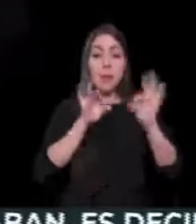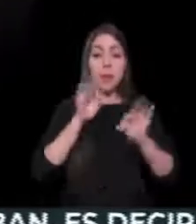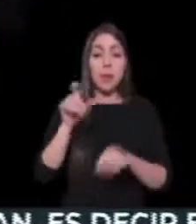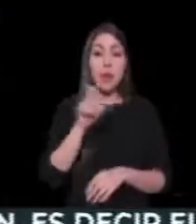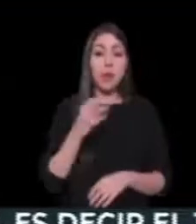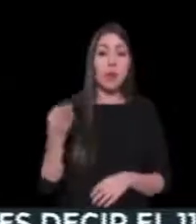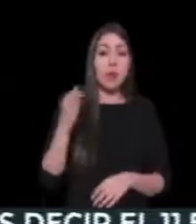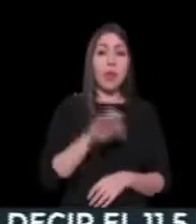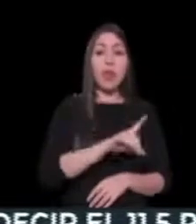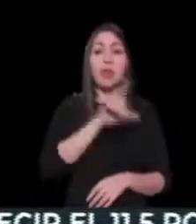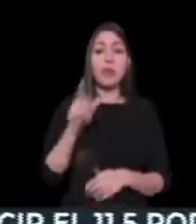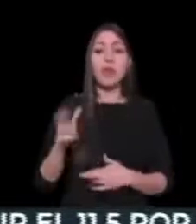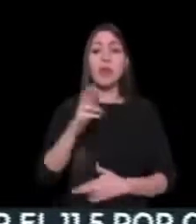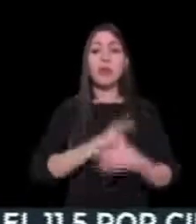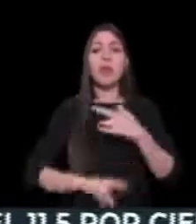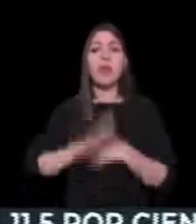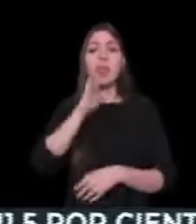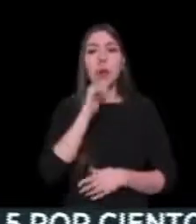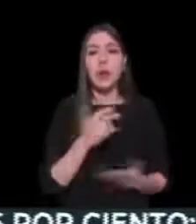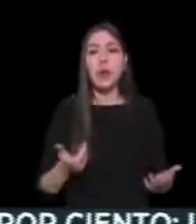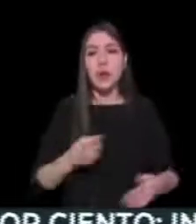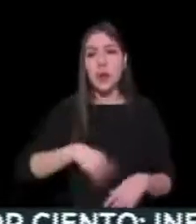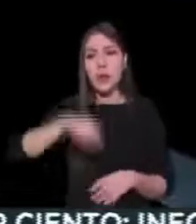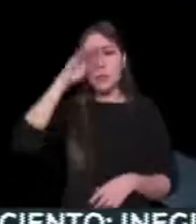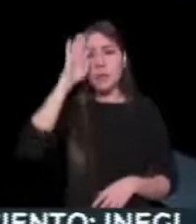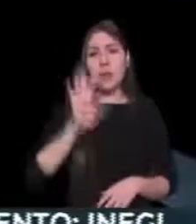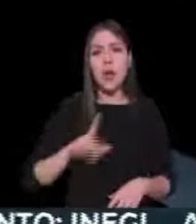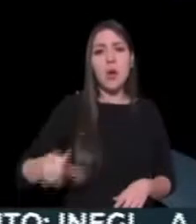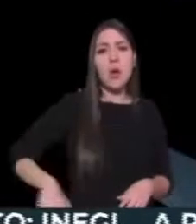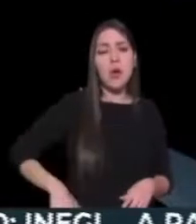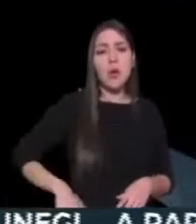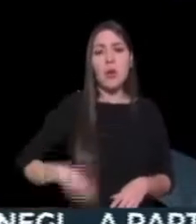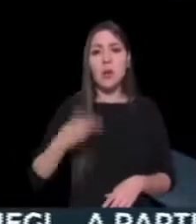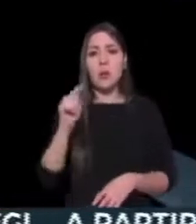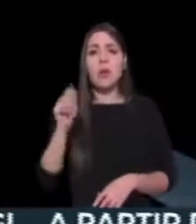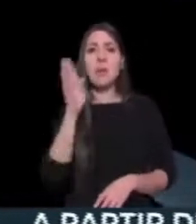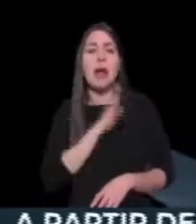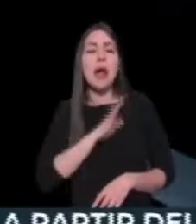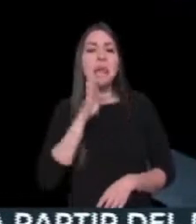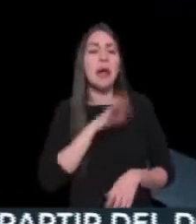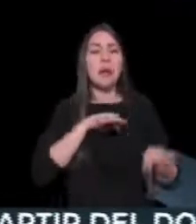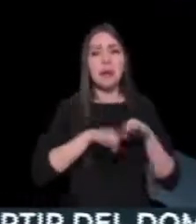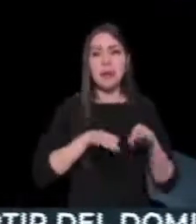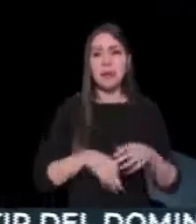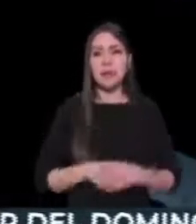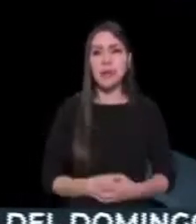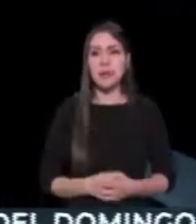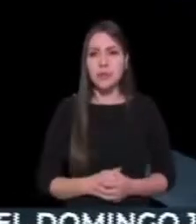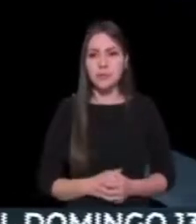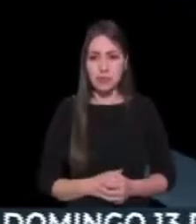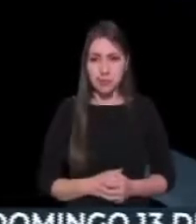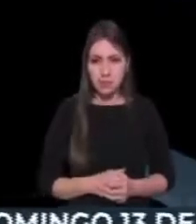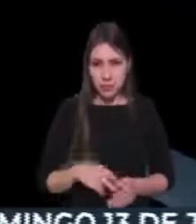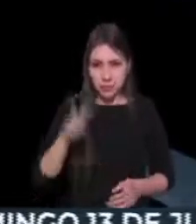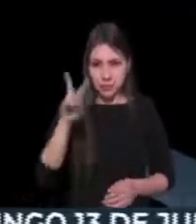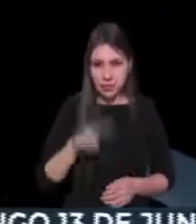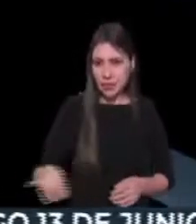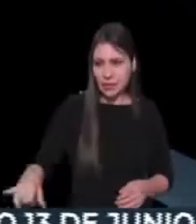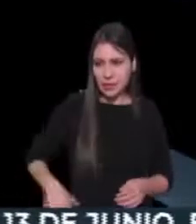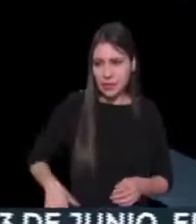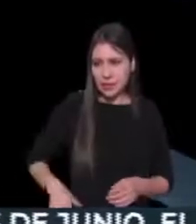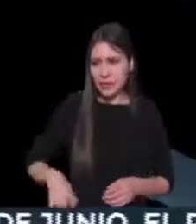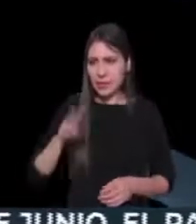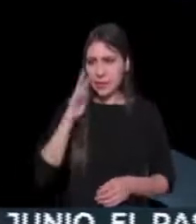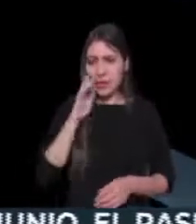narrativa, pues ya no hay manera de revertirla, y pareciera que la 4T está haciendo las cosas mal. Resulta interesante cómo se afirma un ataque